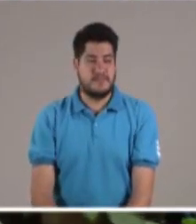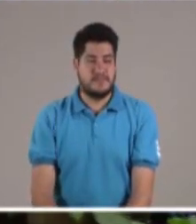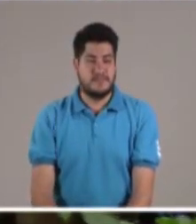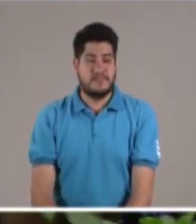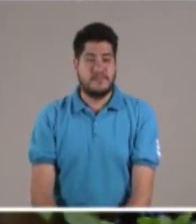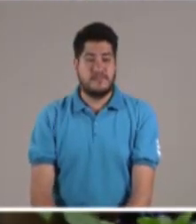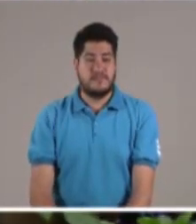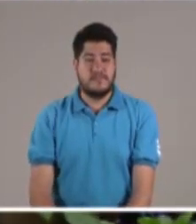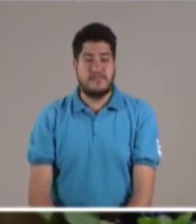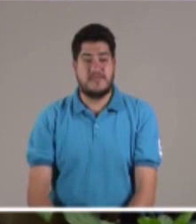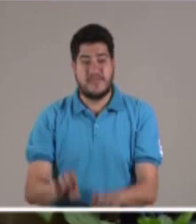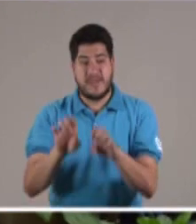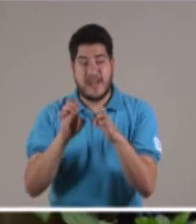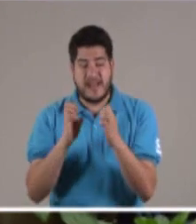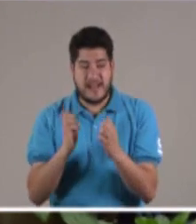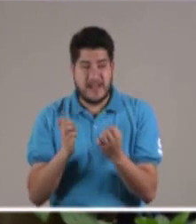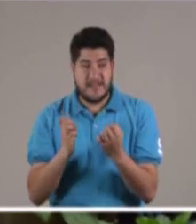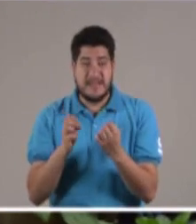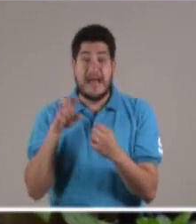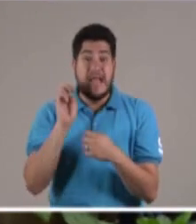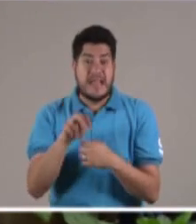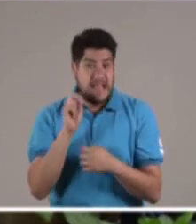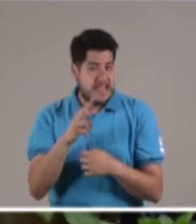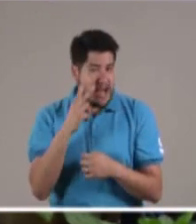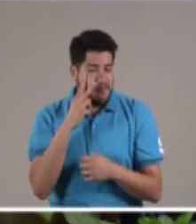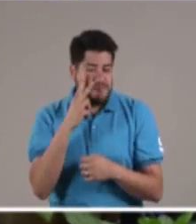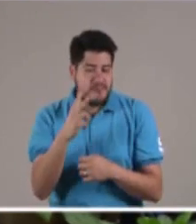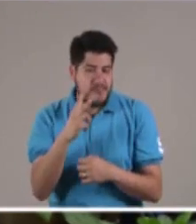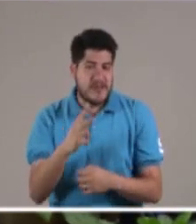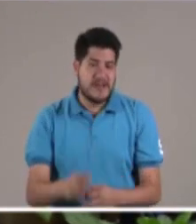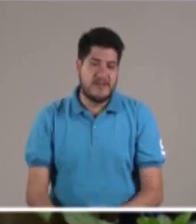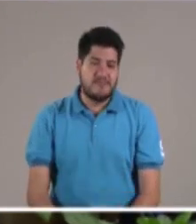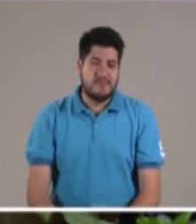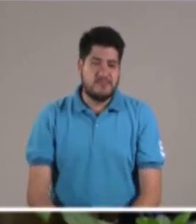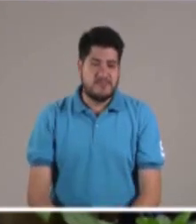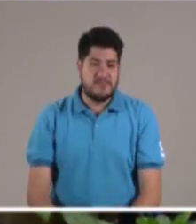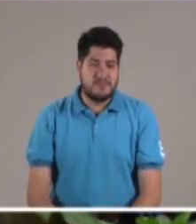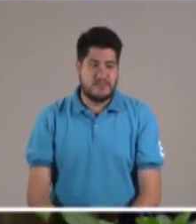Pero entonces se tiene que ver se tiene que ver